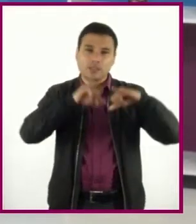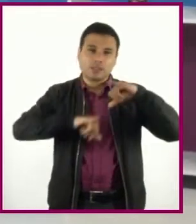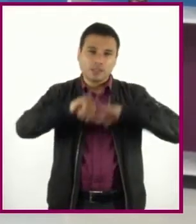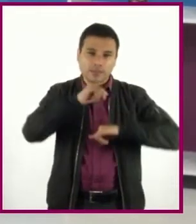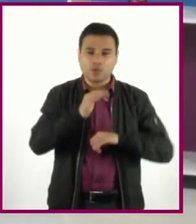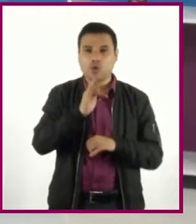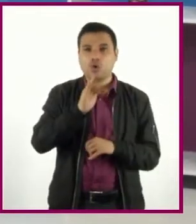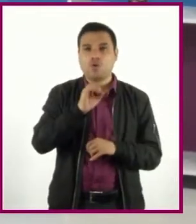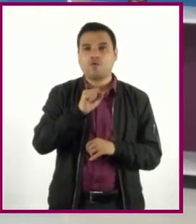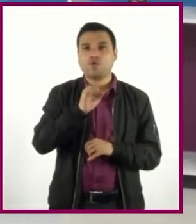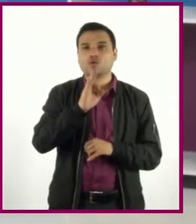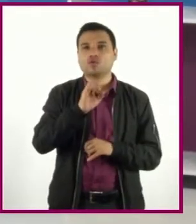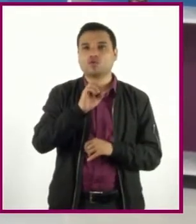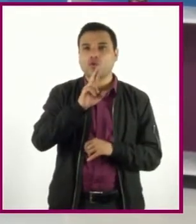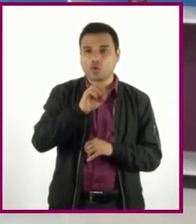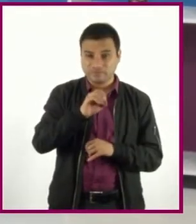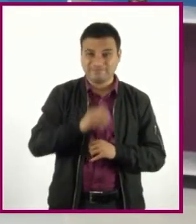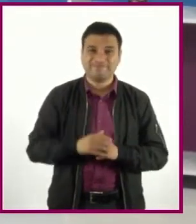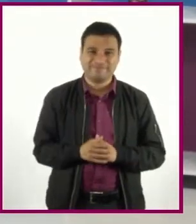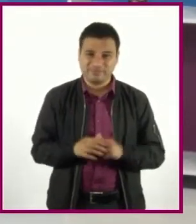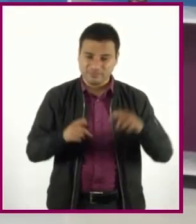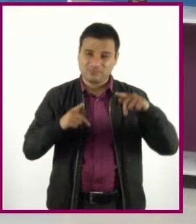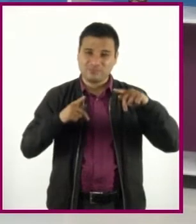fósforo blanco contra la población civil.